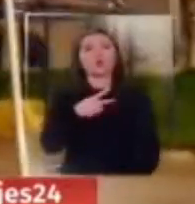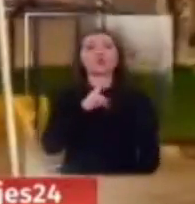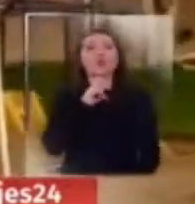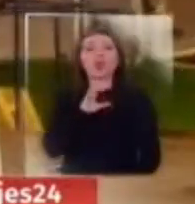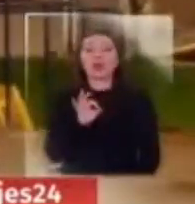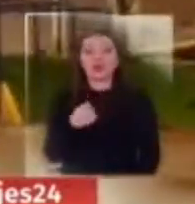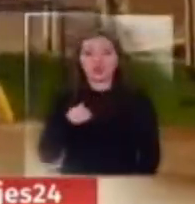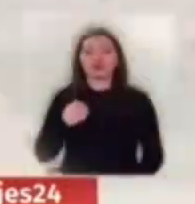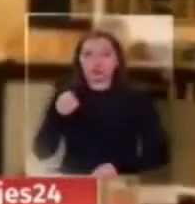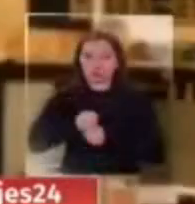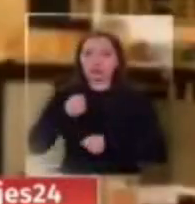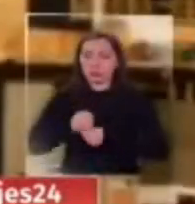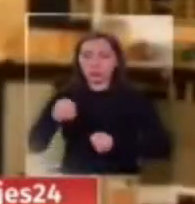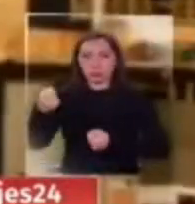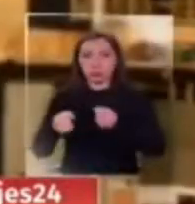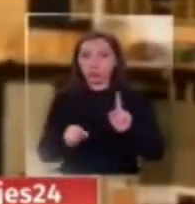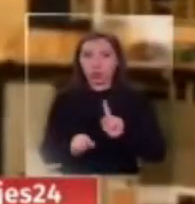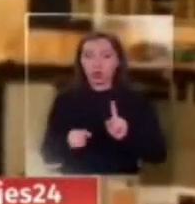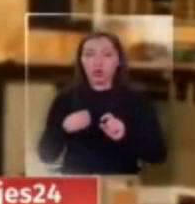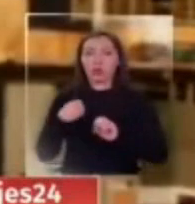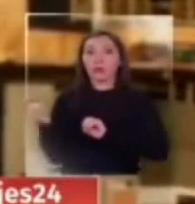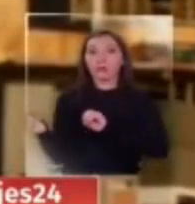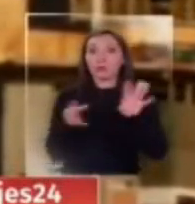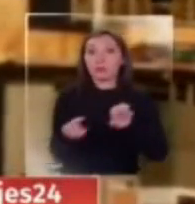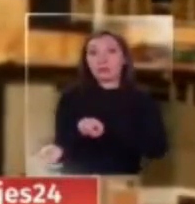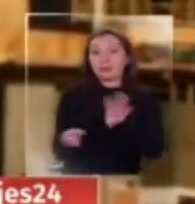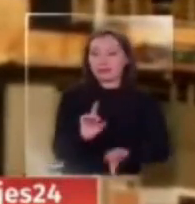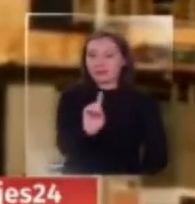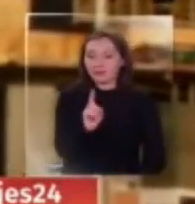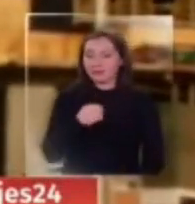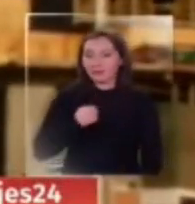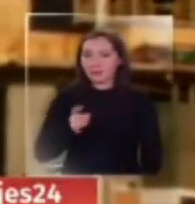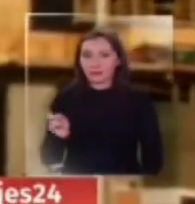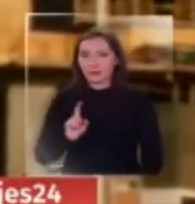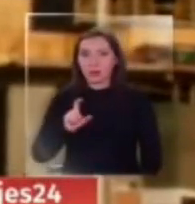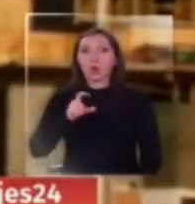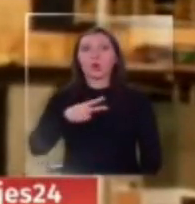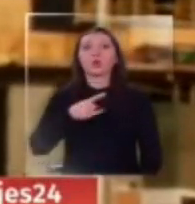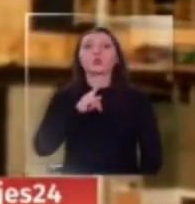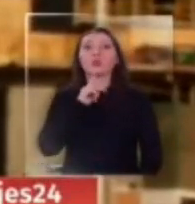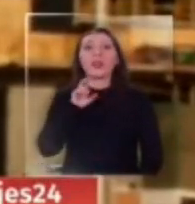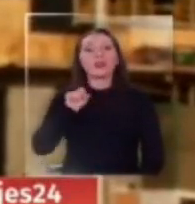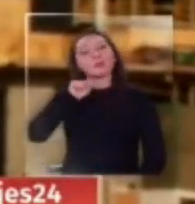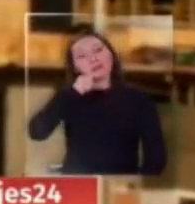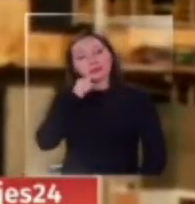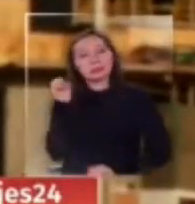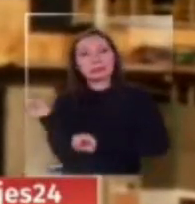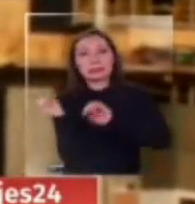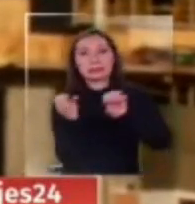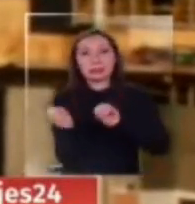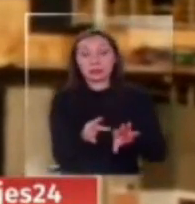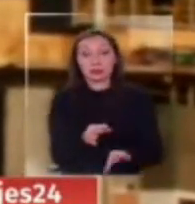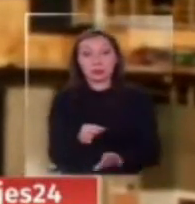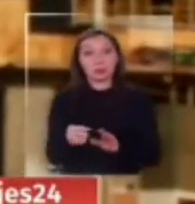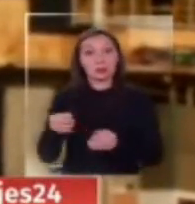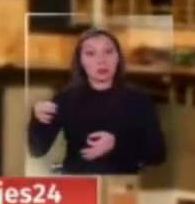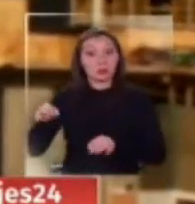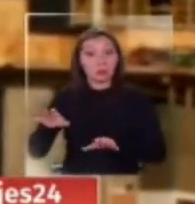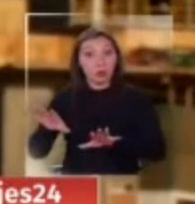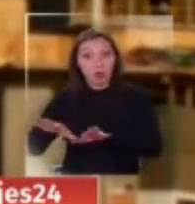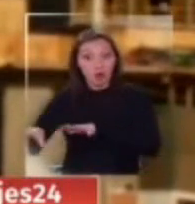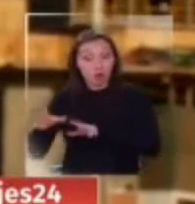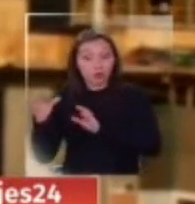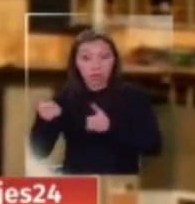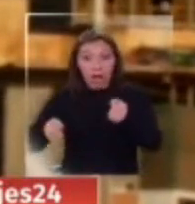transportista. ¿No es chutero? No es chutero. ¿Y la mercadería entonces que llevaba estaba en regla acá en Chile? En